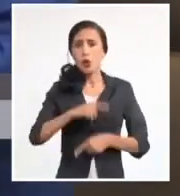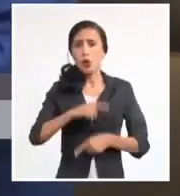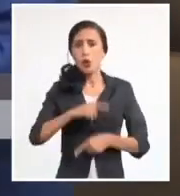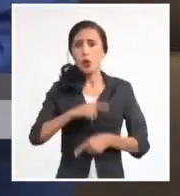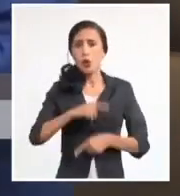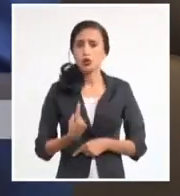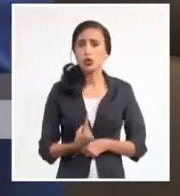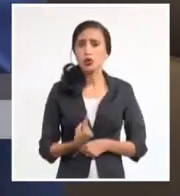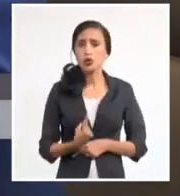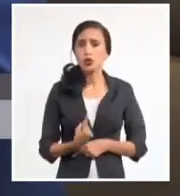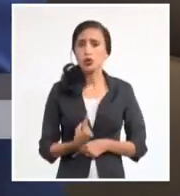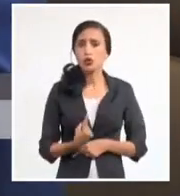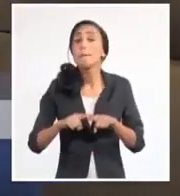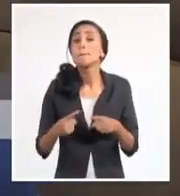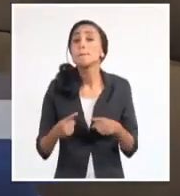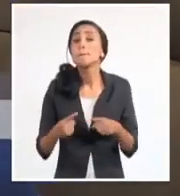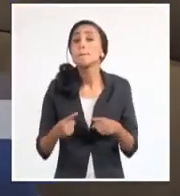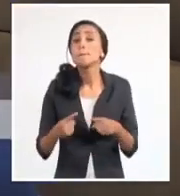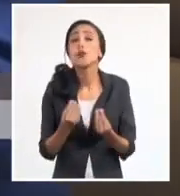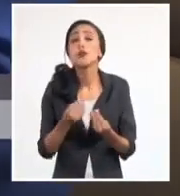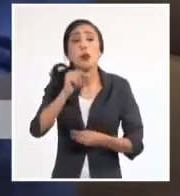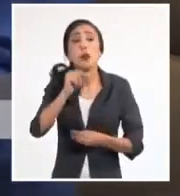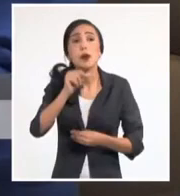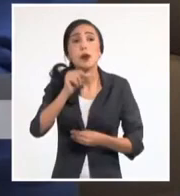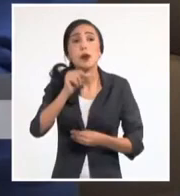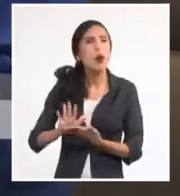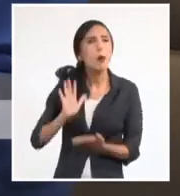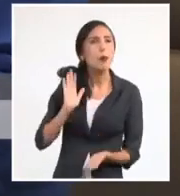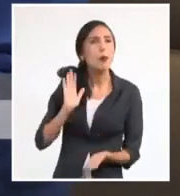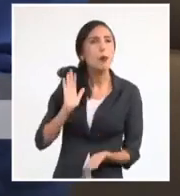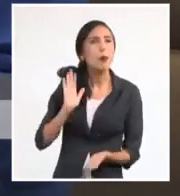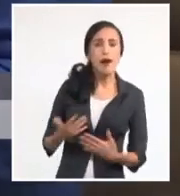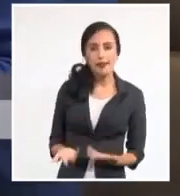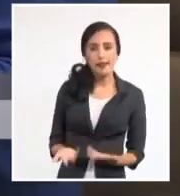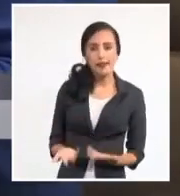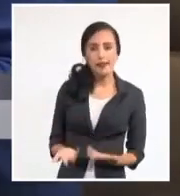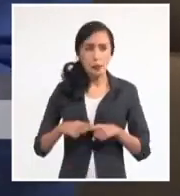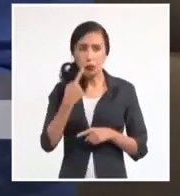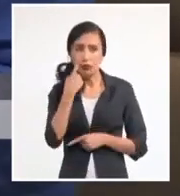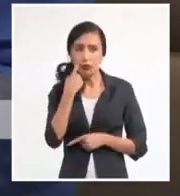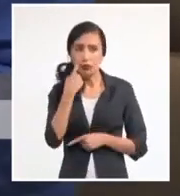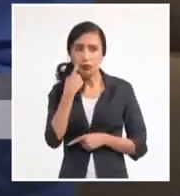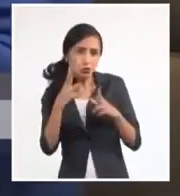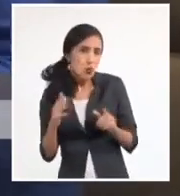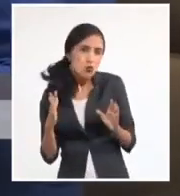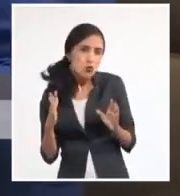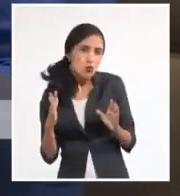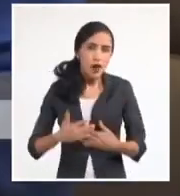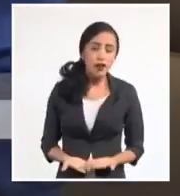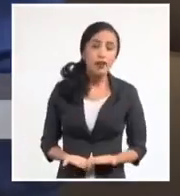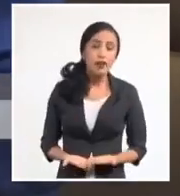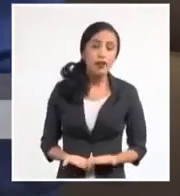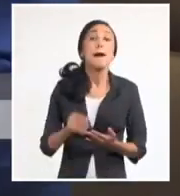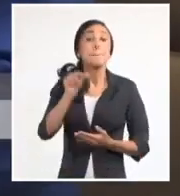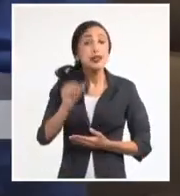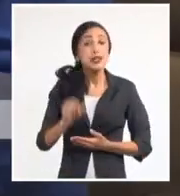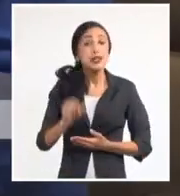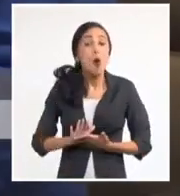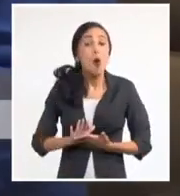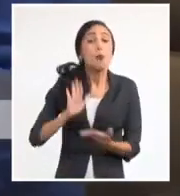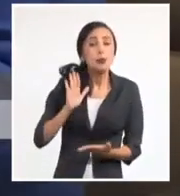todo, sino porque mucha gente no se compromete. Y eso es lo que tenemos que buscar. Aquellos que estamos comprometidos, sumar